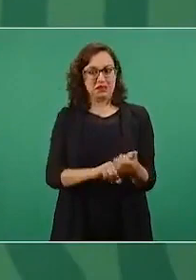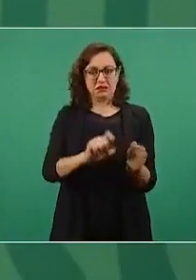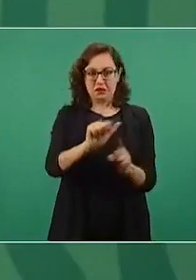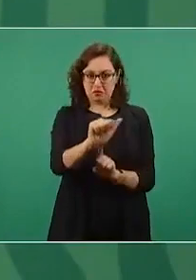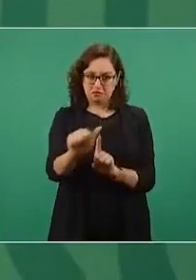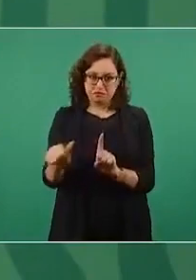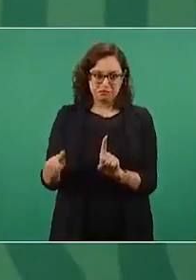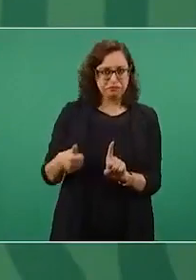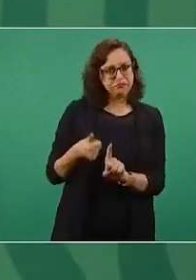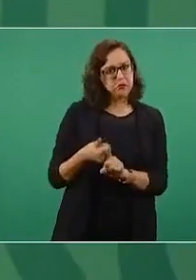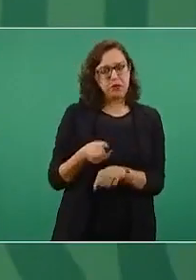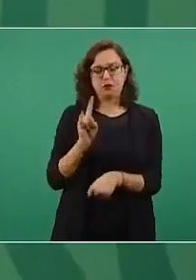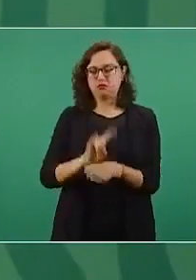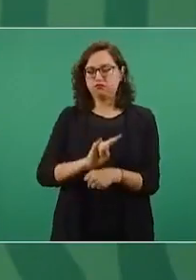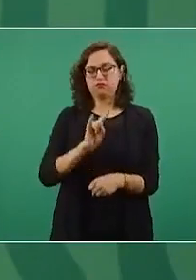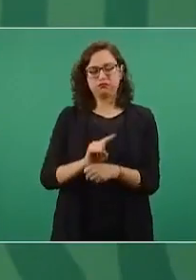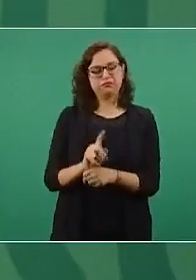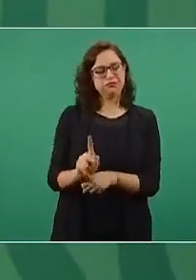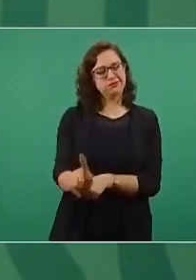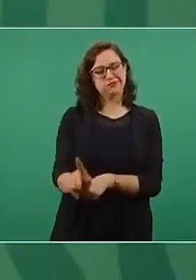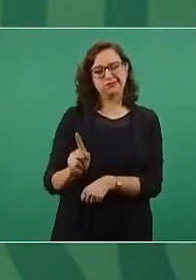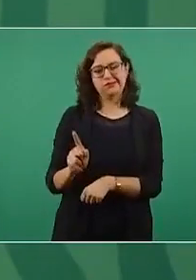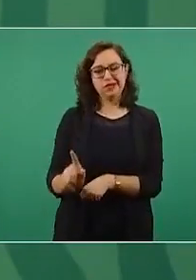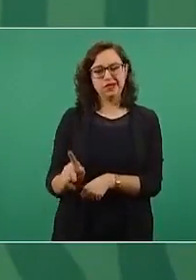simulación, es un disfraz.